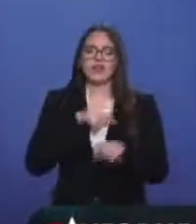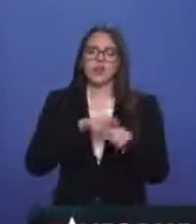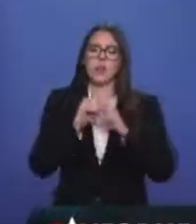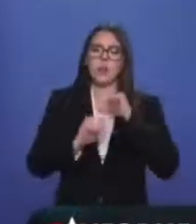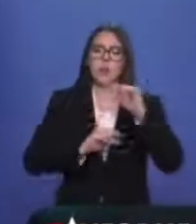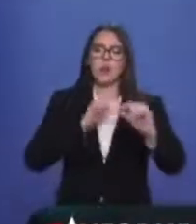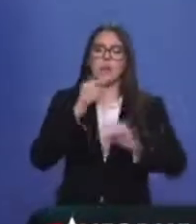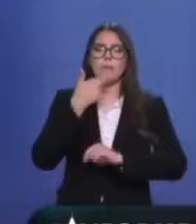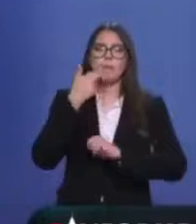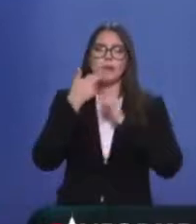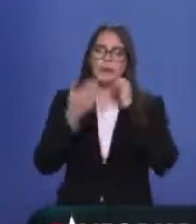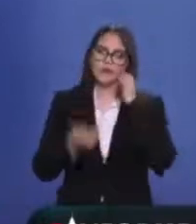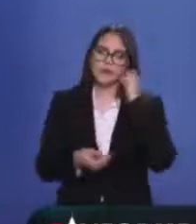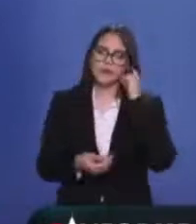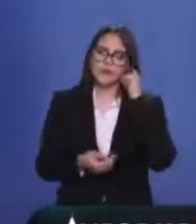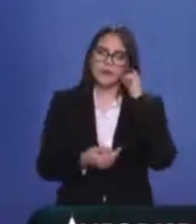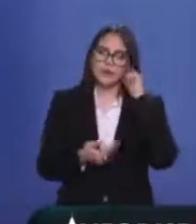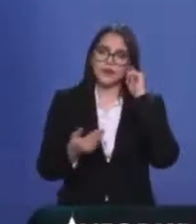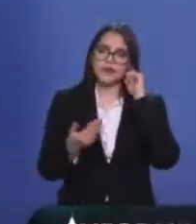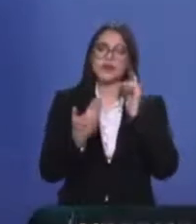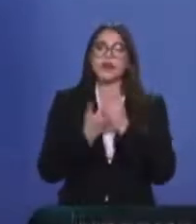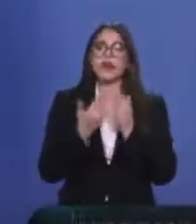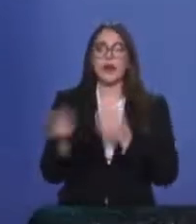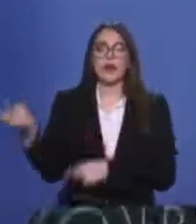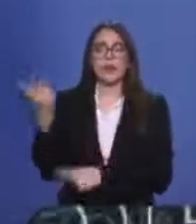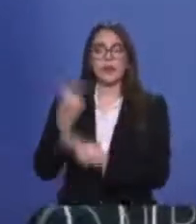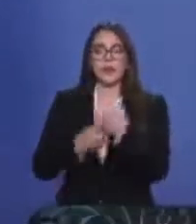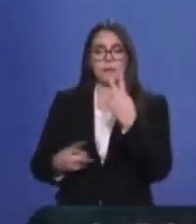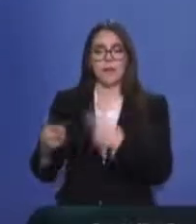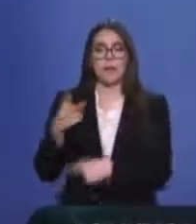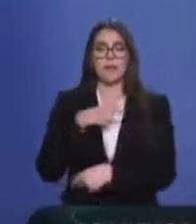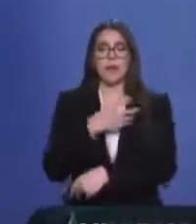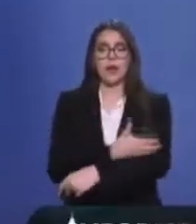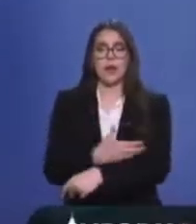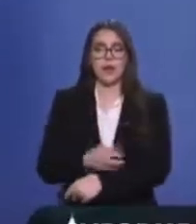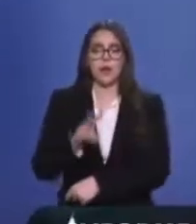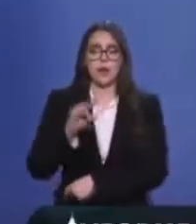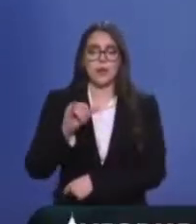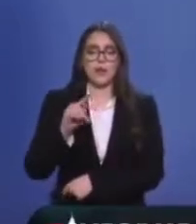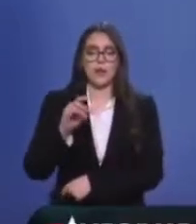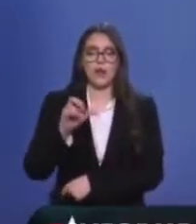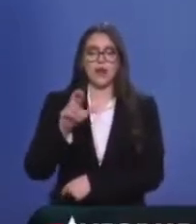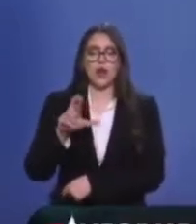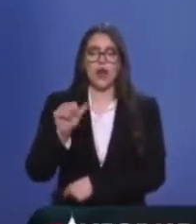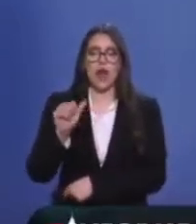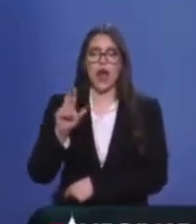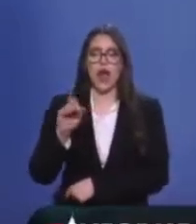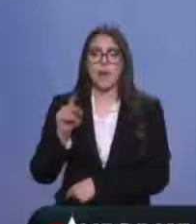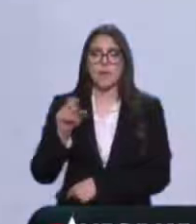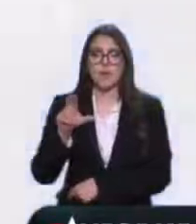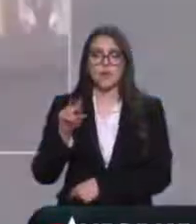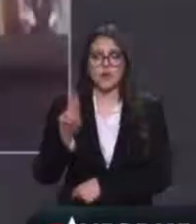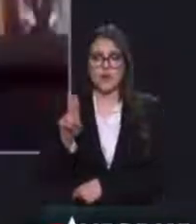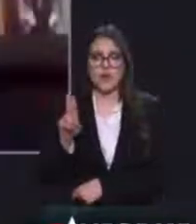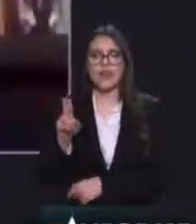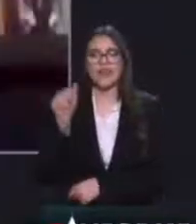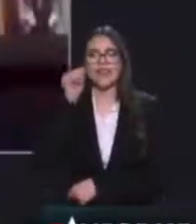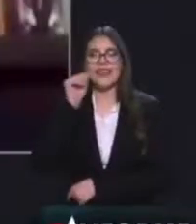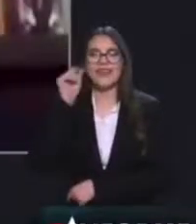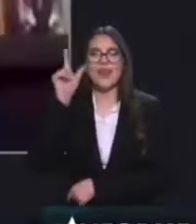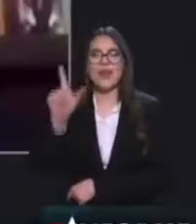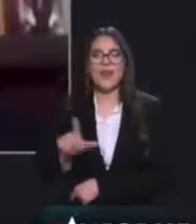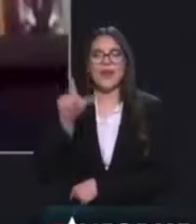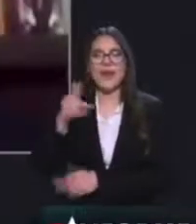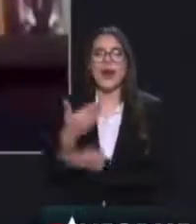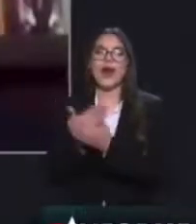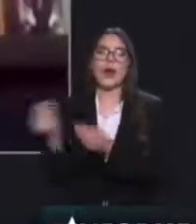Bueno, está con nosotros, le agradezco mucho que me tome la llamada, Víctor Aramburu, nuestro compañero de los lunes, pero ahora lo quise